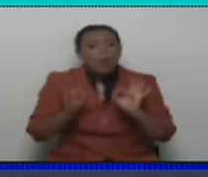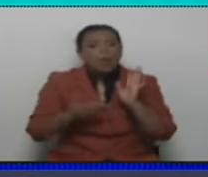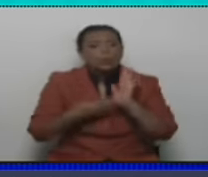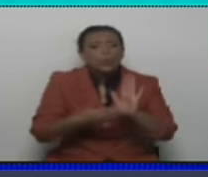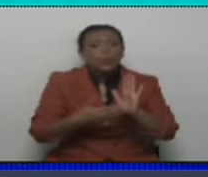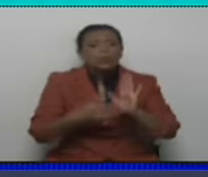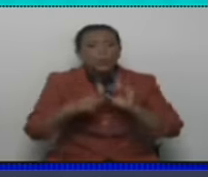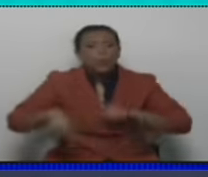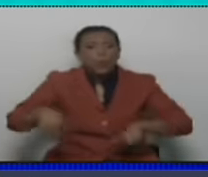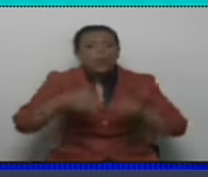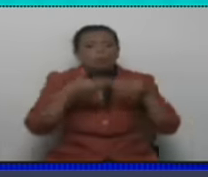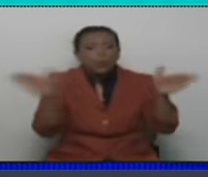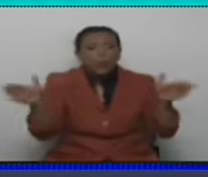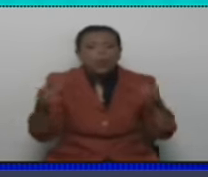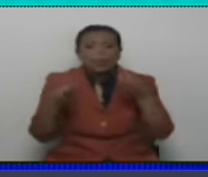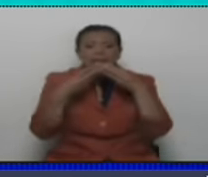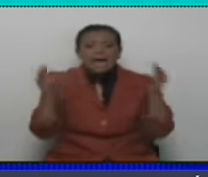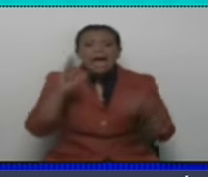colocada en el portal